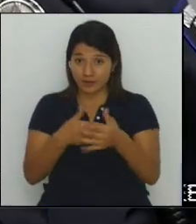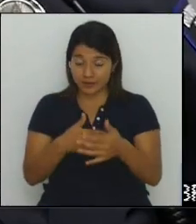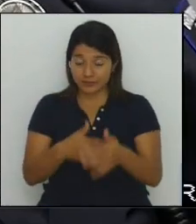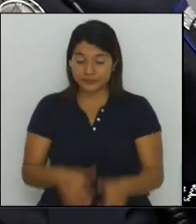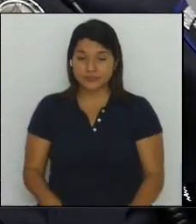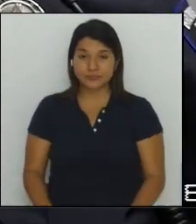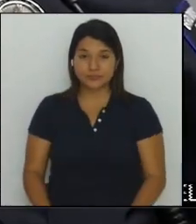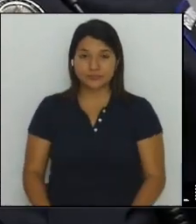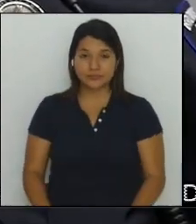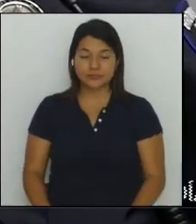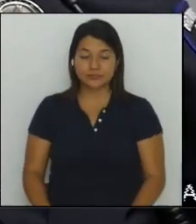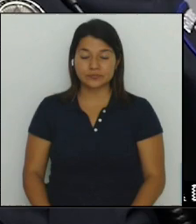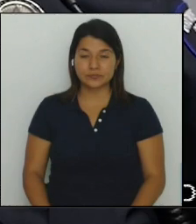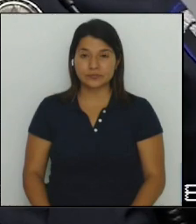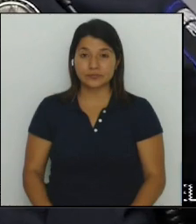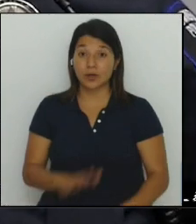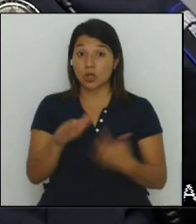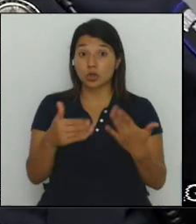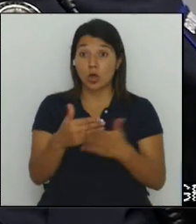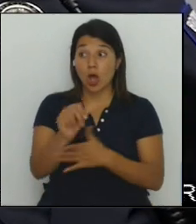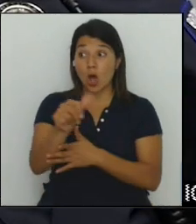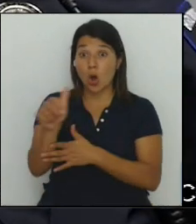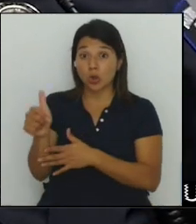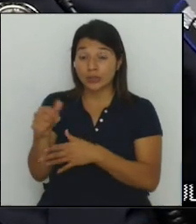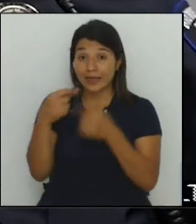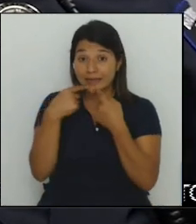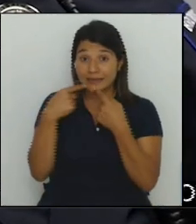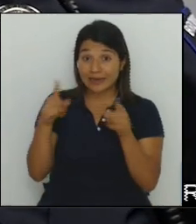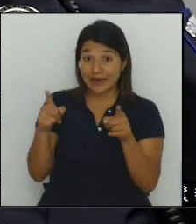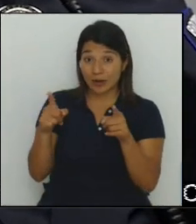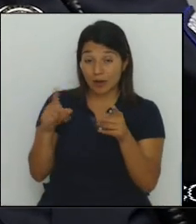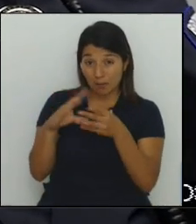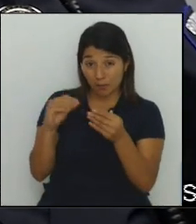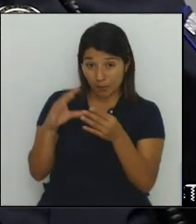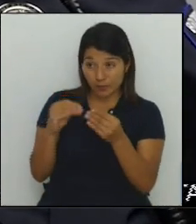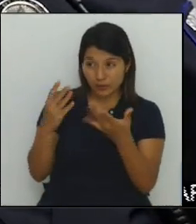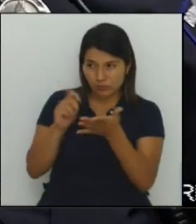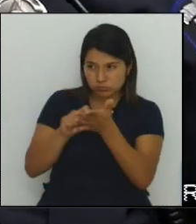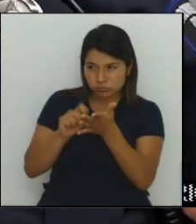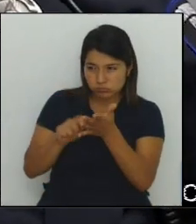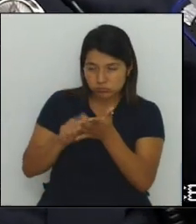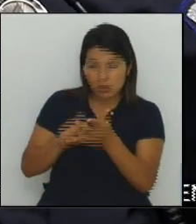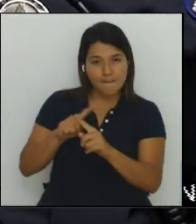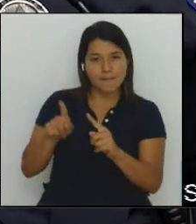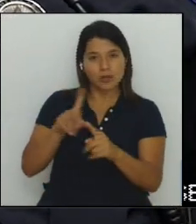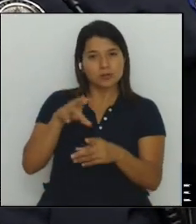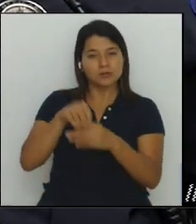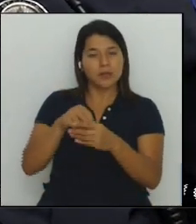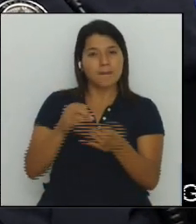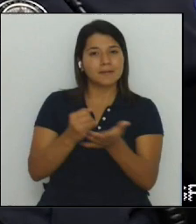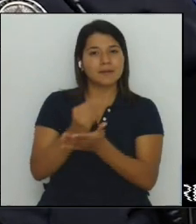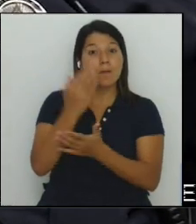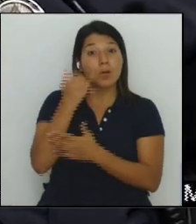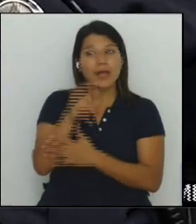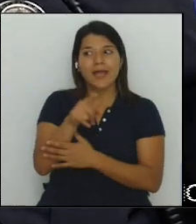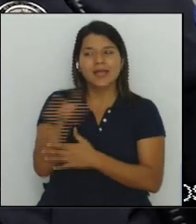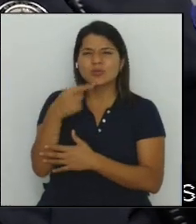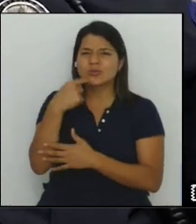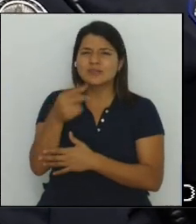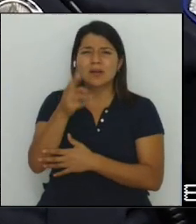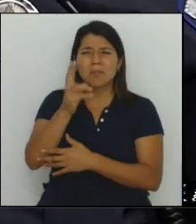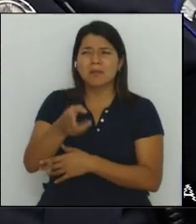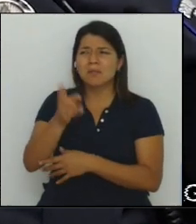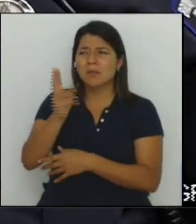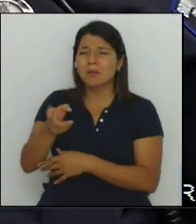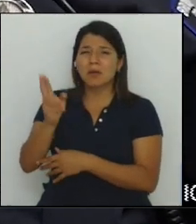Todas las demás declaraciones se están tomando, pero no están entrando en la investigación porque están diciendo exactamente lo mismo que los